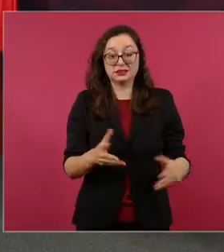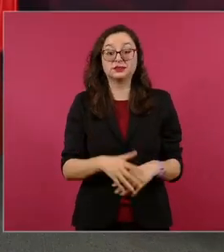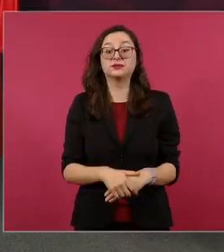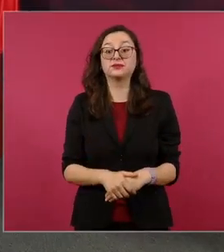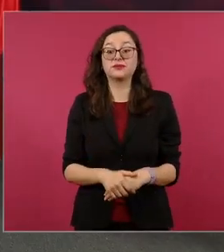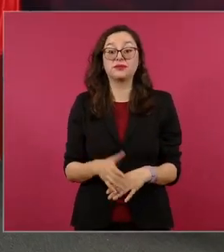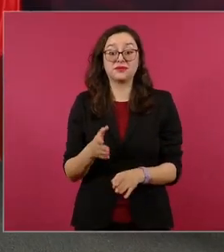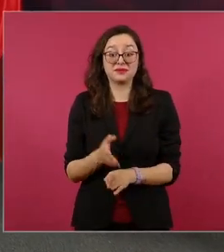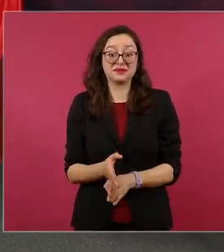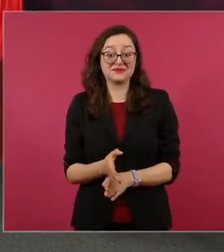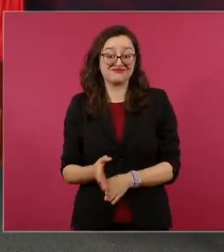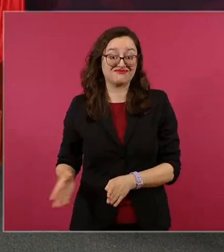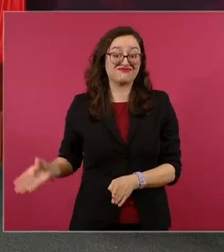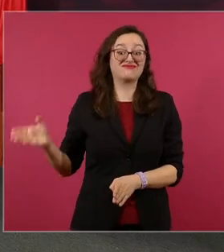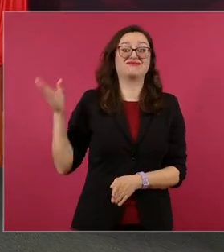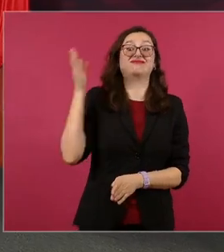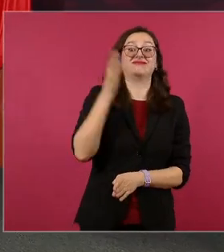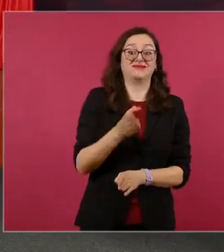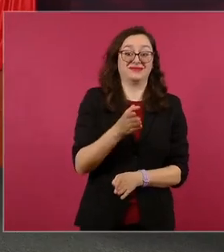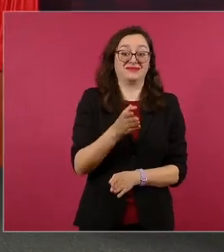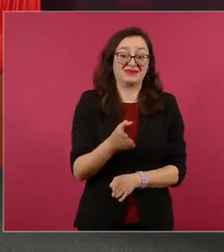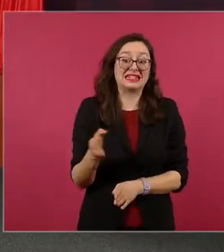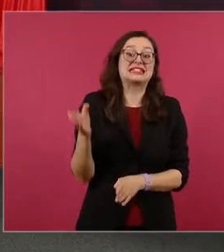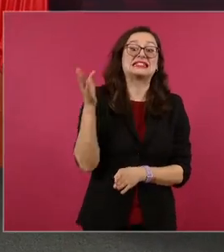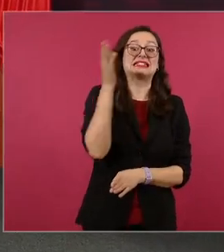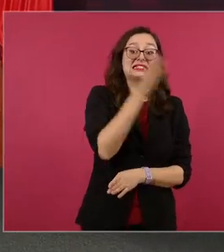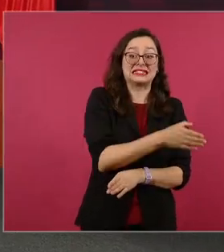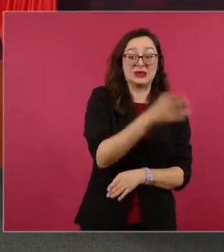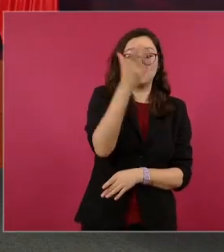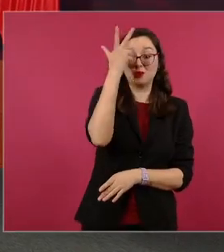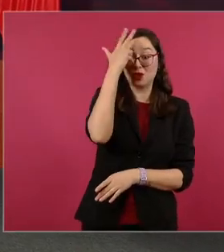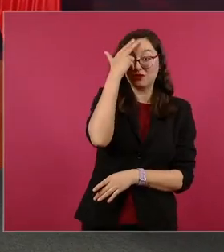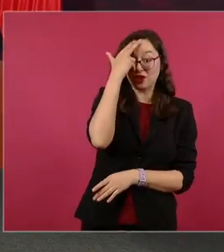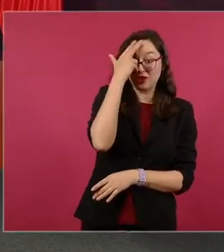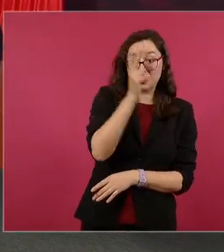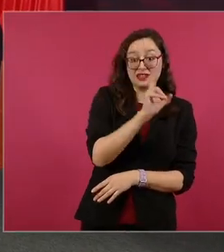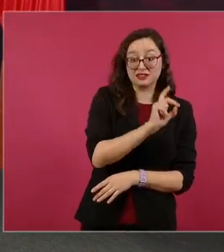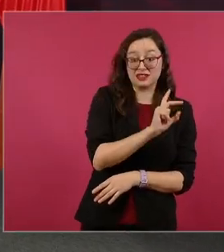El neoporfirismo fueron 36 años.